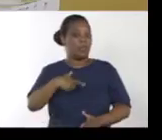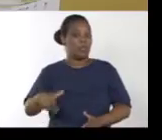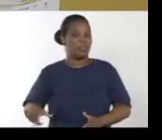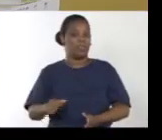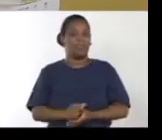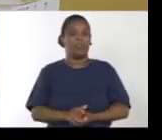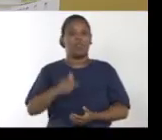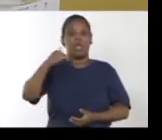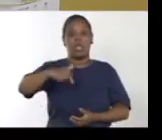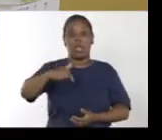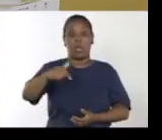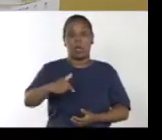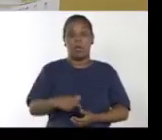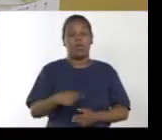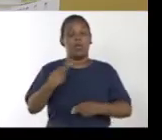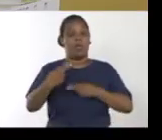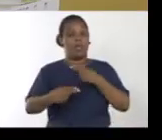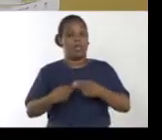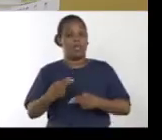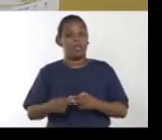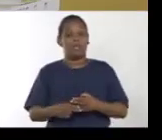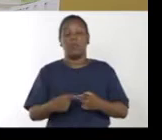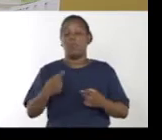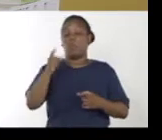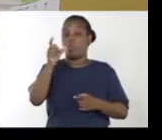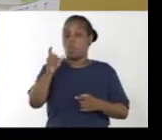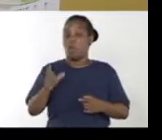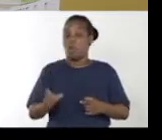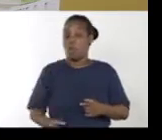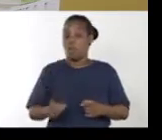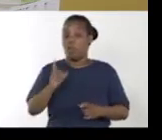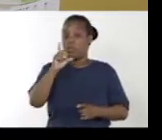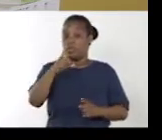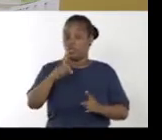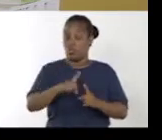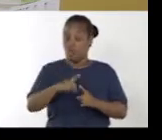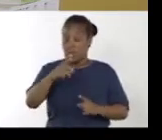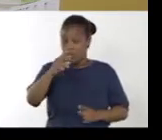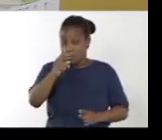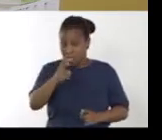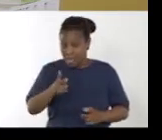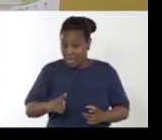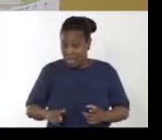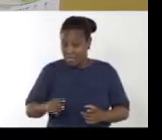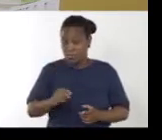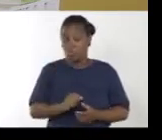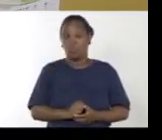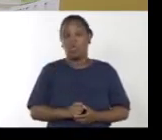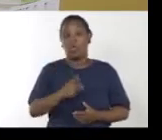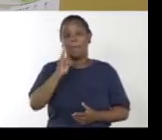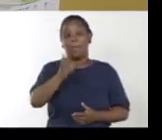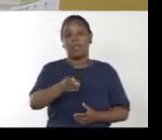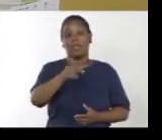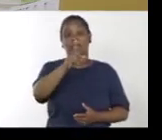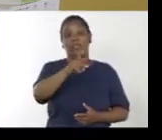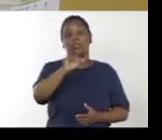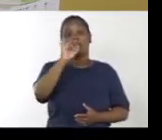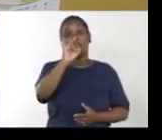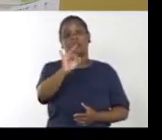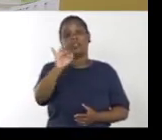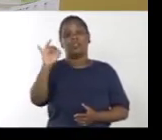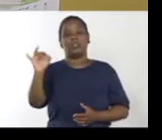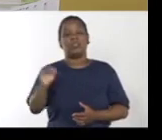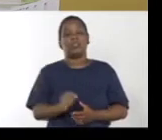Continuamos ejercitando y ahora lo haremos con una obra que aparece en sus libros de lectura en la página